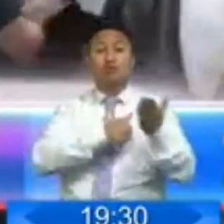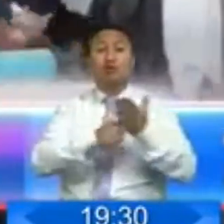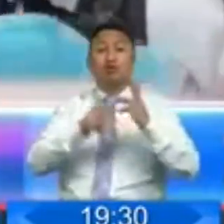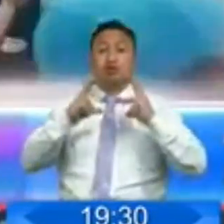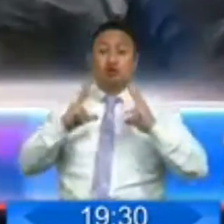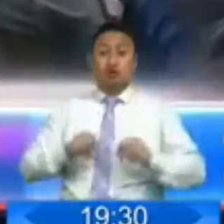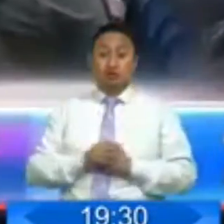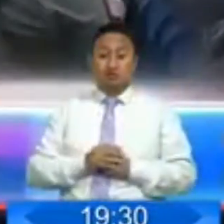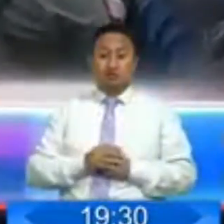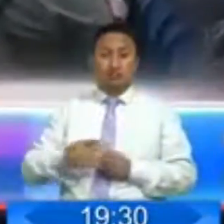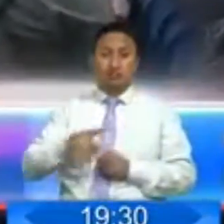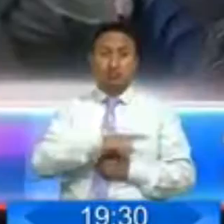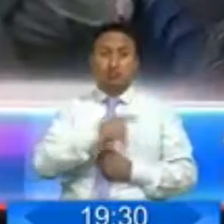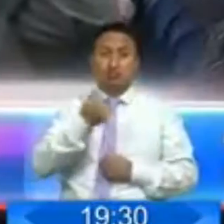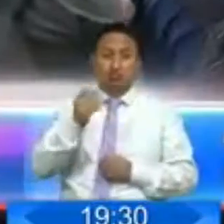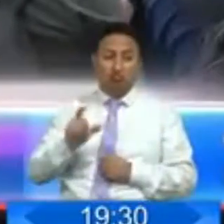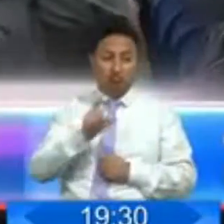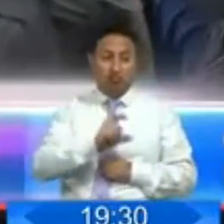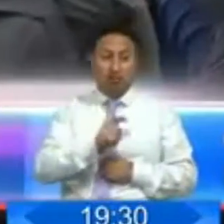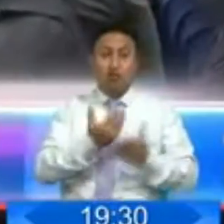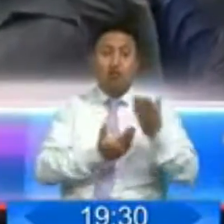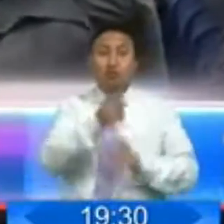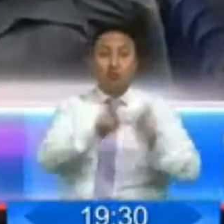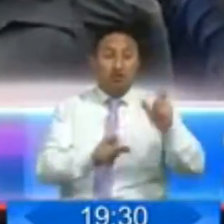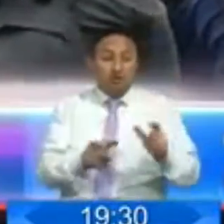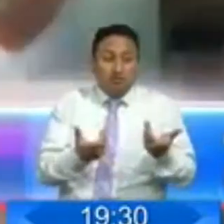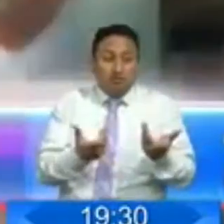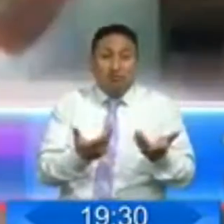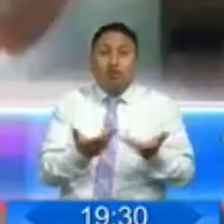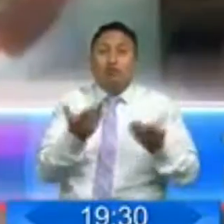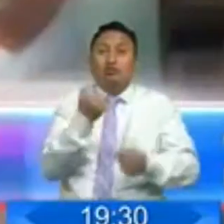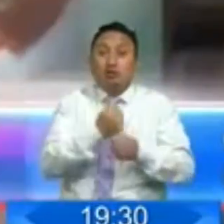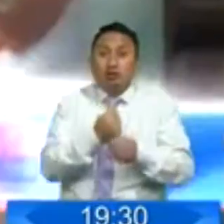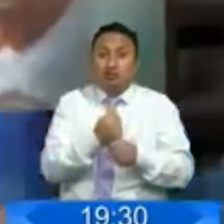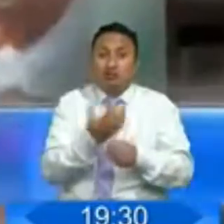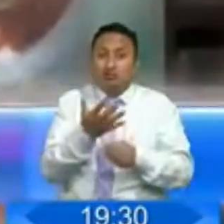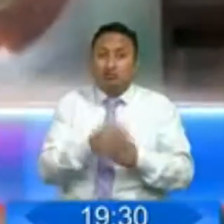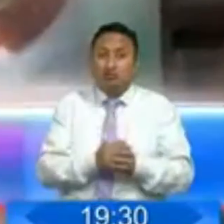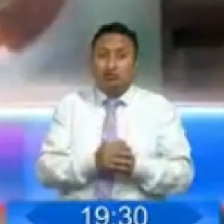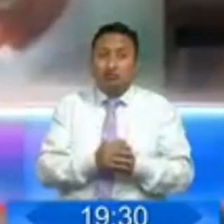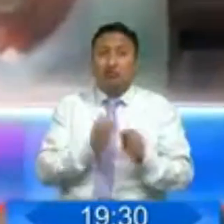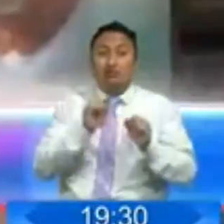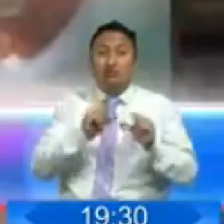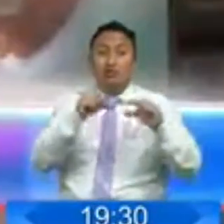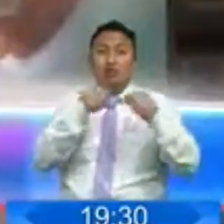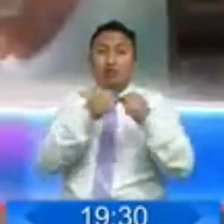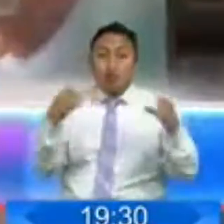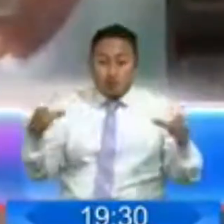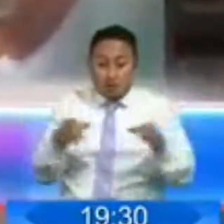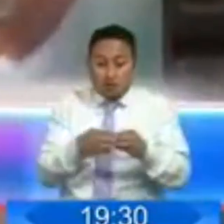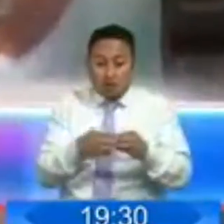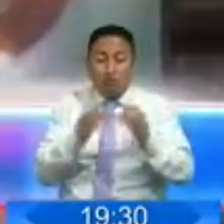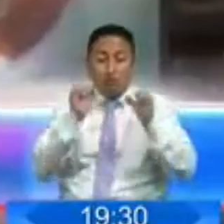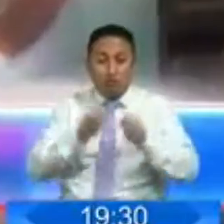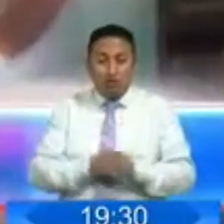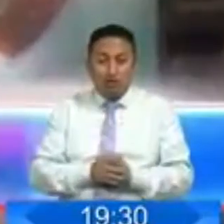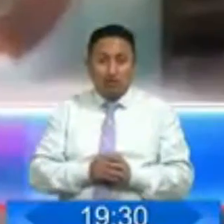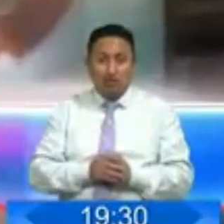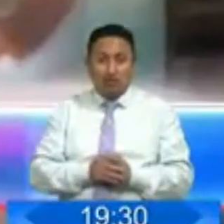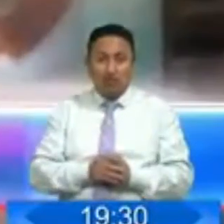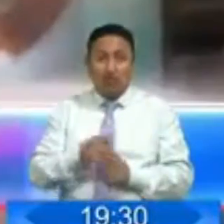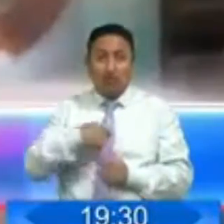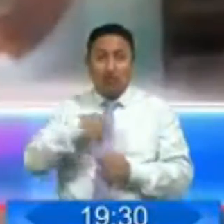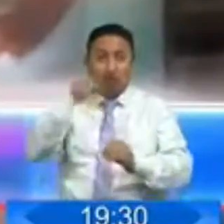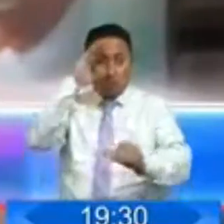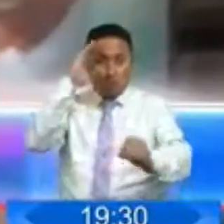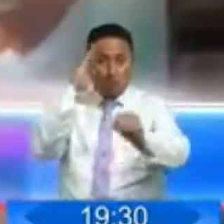tiene ni siquiera las asignaciones de plazas para los nuevos internos. Y queremos formar un colectivo juntos para que podamos llegar a nuestro